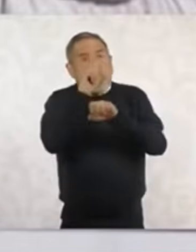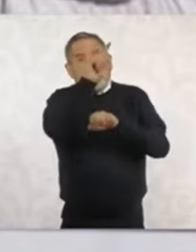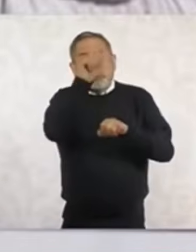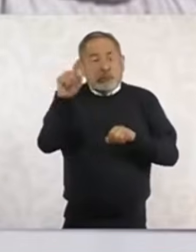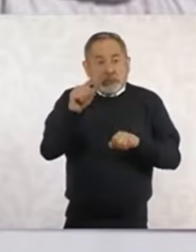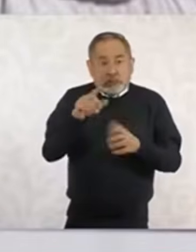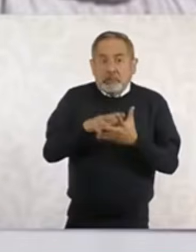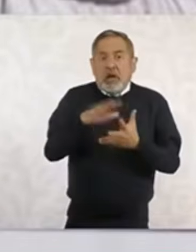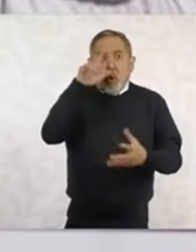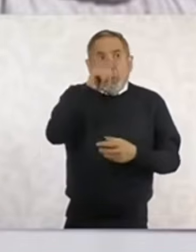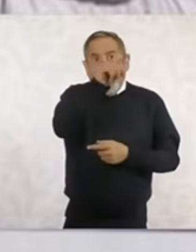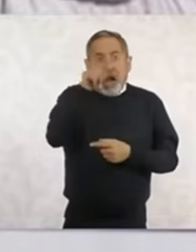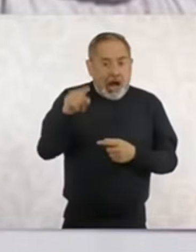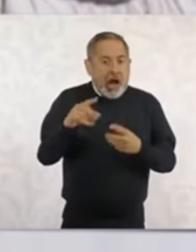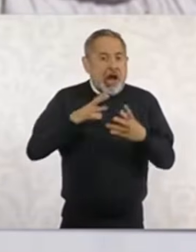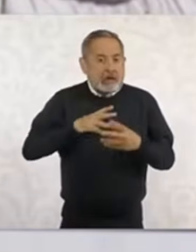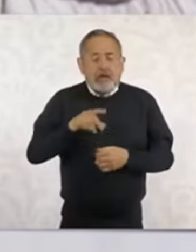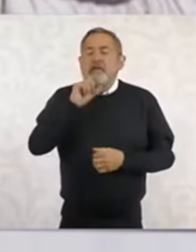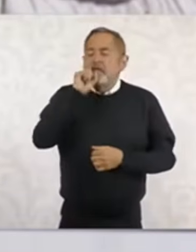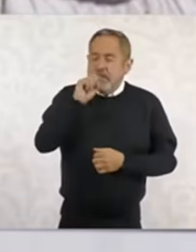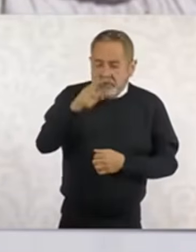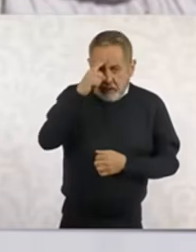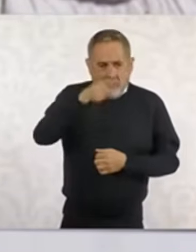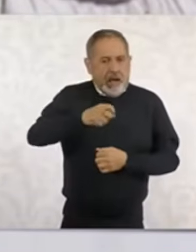va a vacunar adultos